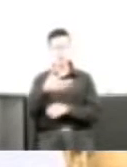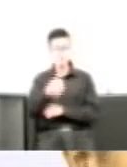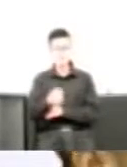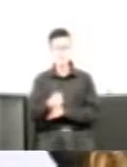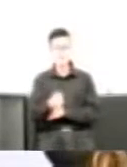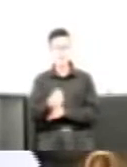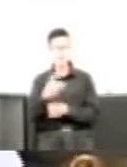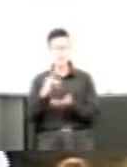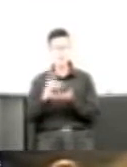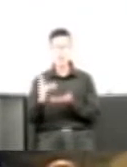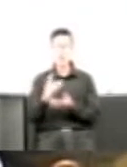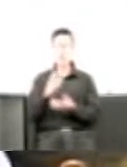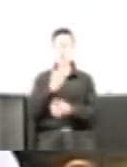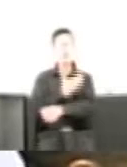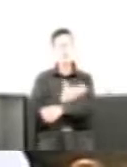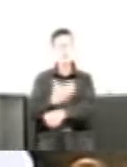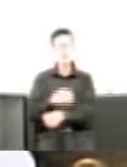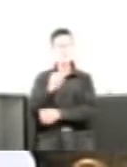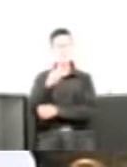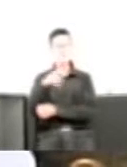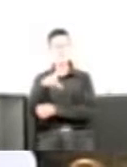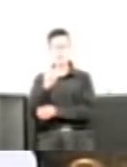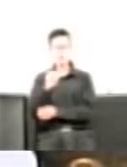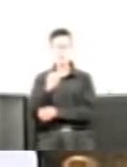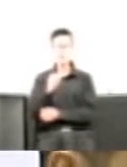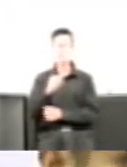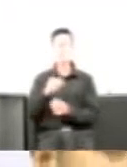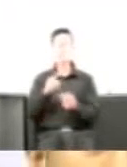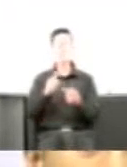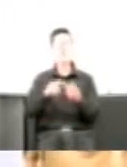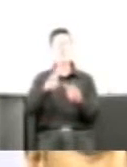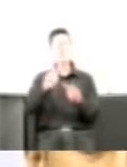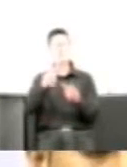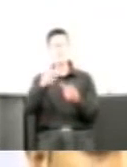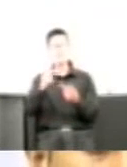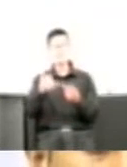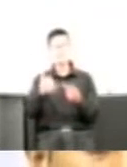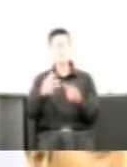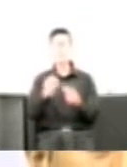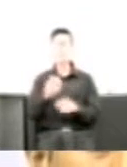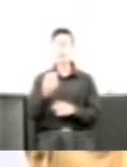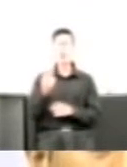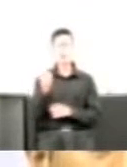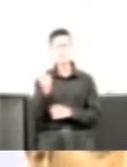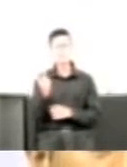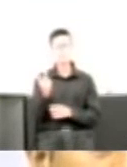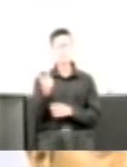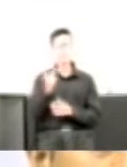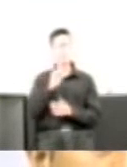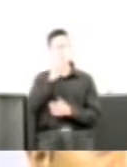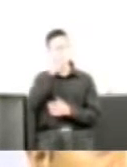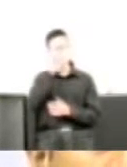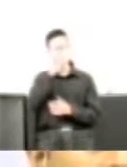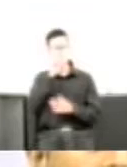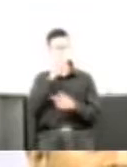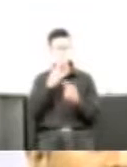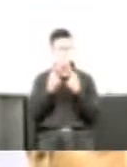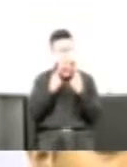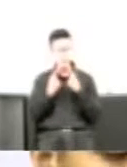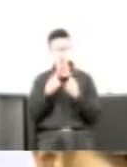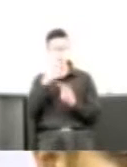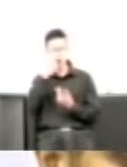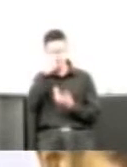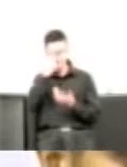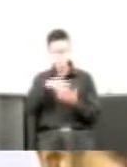mis compañeras consejeras Sandra Liliana Prieto de León y Betty Tobar, que estarán comentando la obra, pero que además integran el